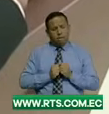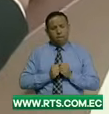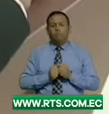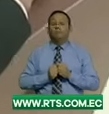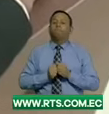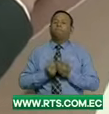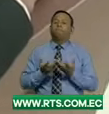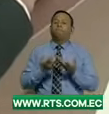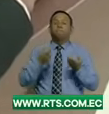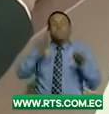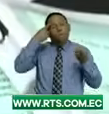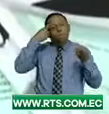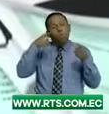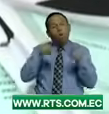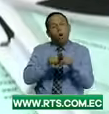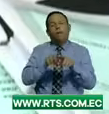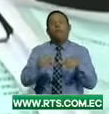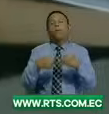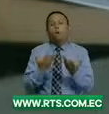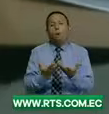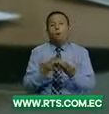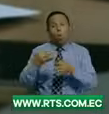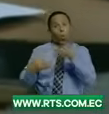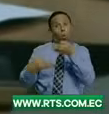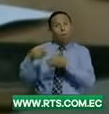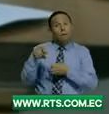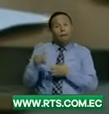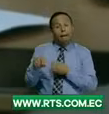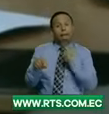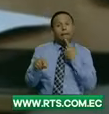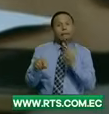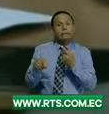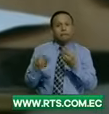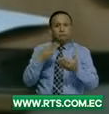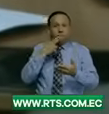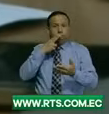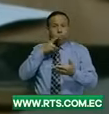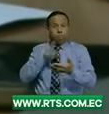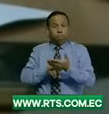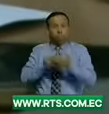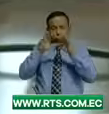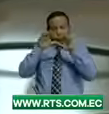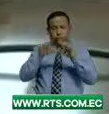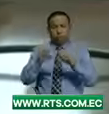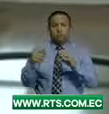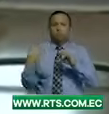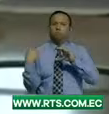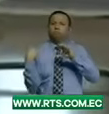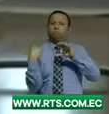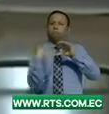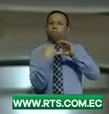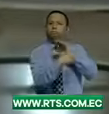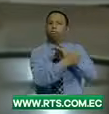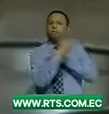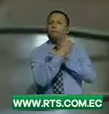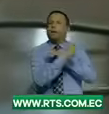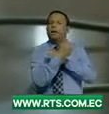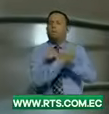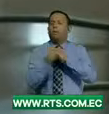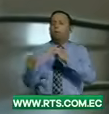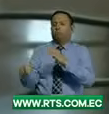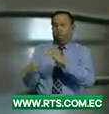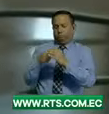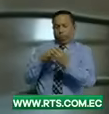se habría concretado. Incluso el juez habría remitido la sentencia al narcotraficante Norero para que la revise antes